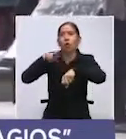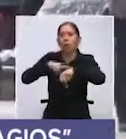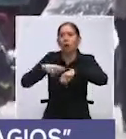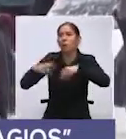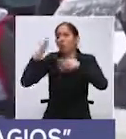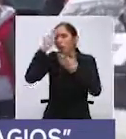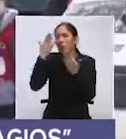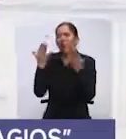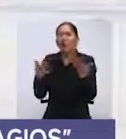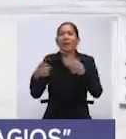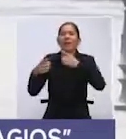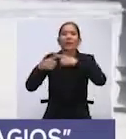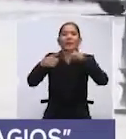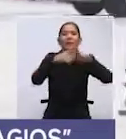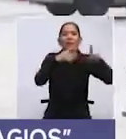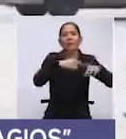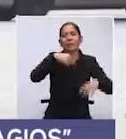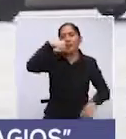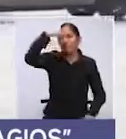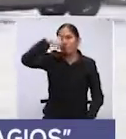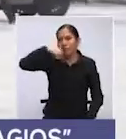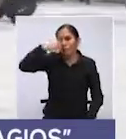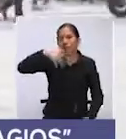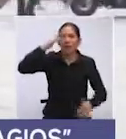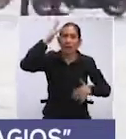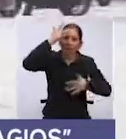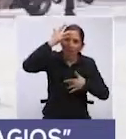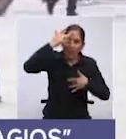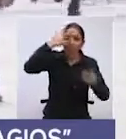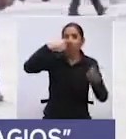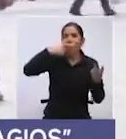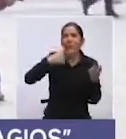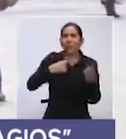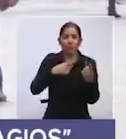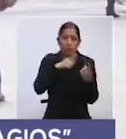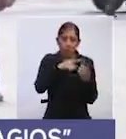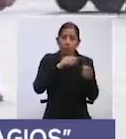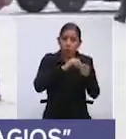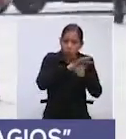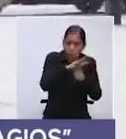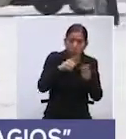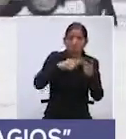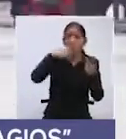las infecciones respiratorias, incluido la COVID.